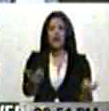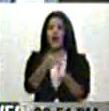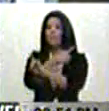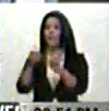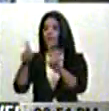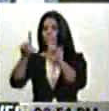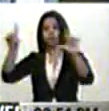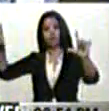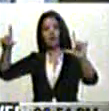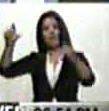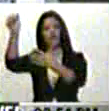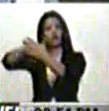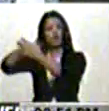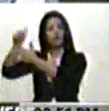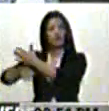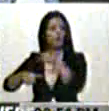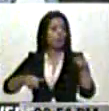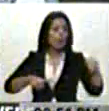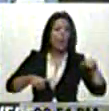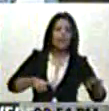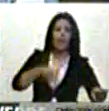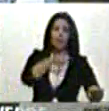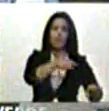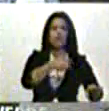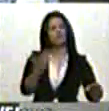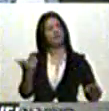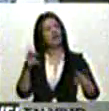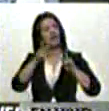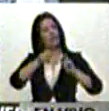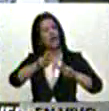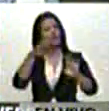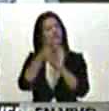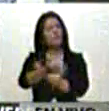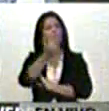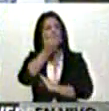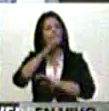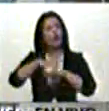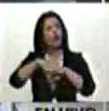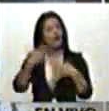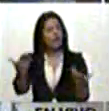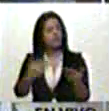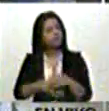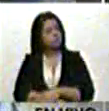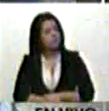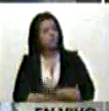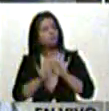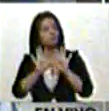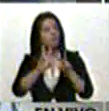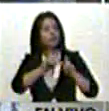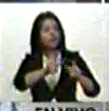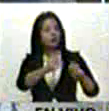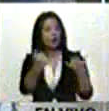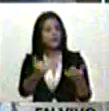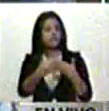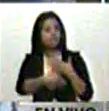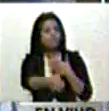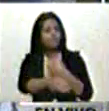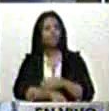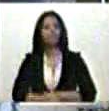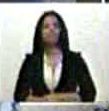estaban vacíos. Investigamos las causas. Por último, es importante